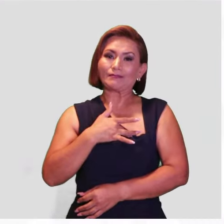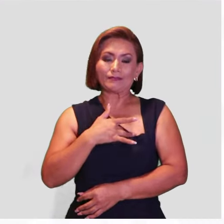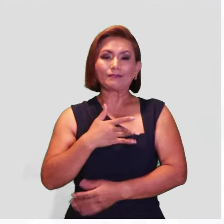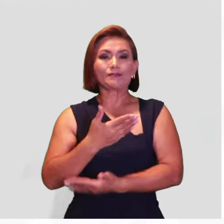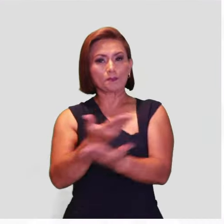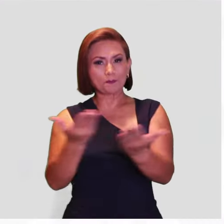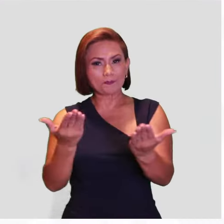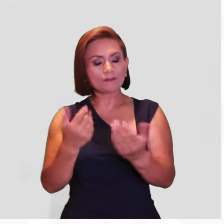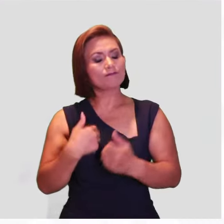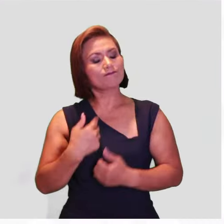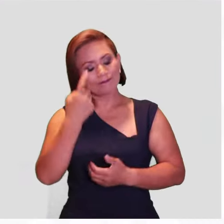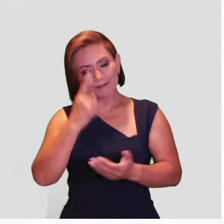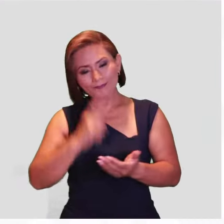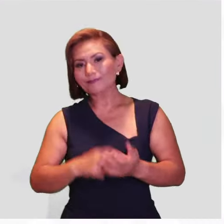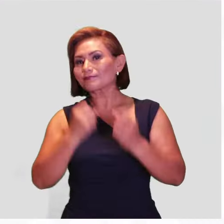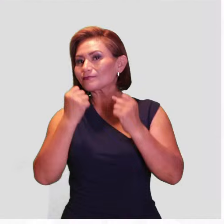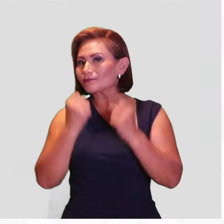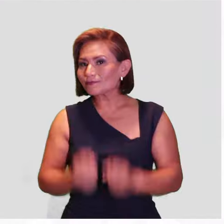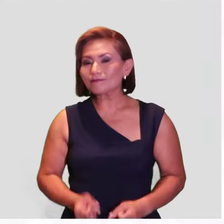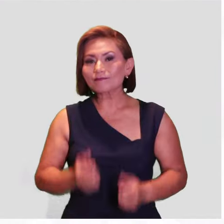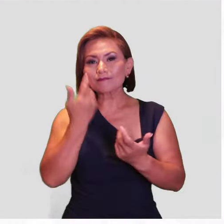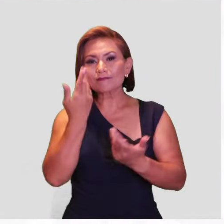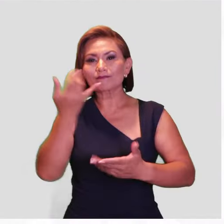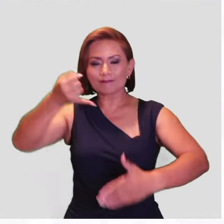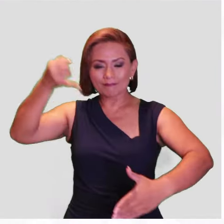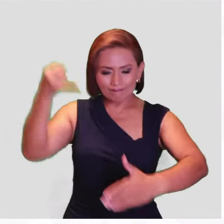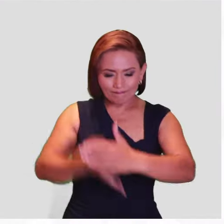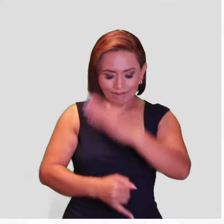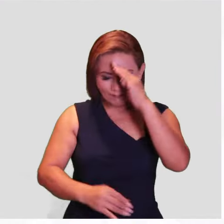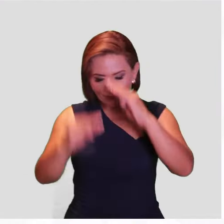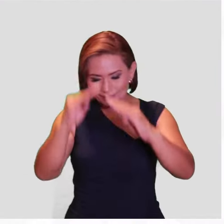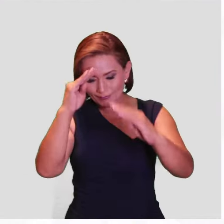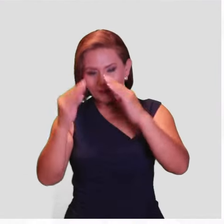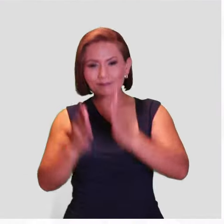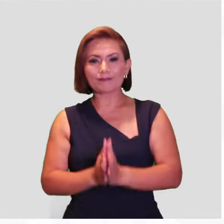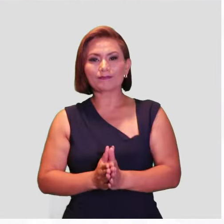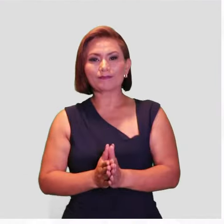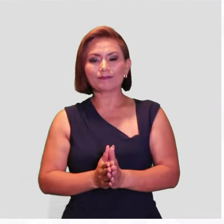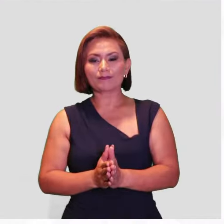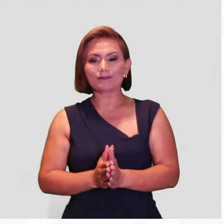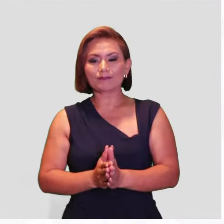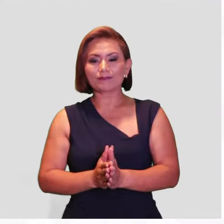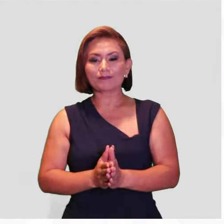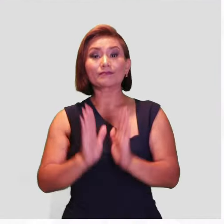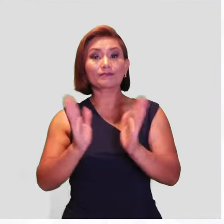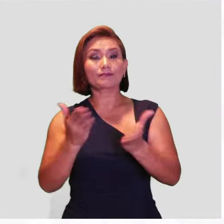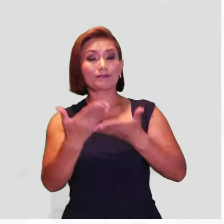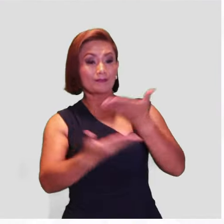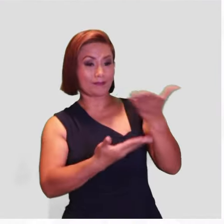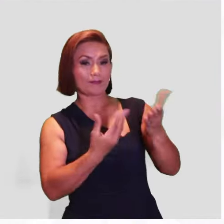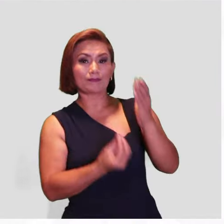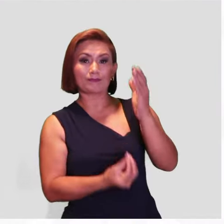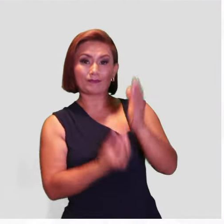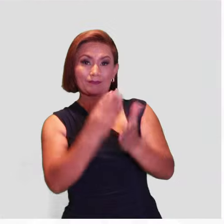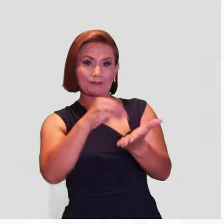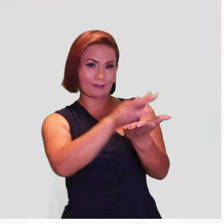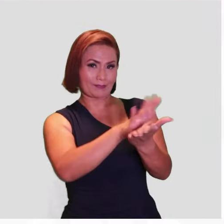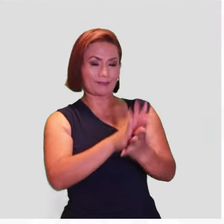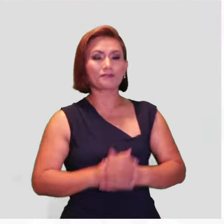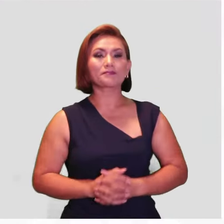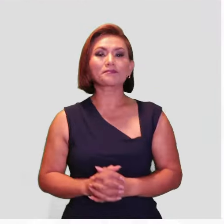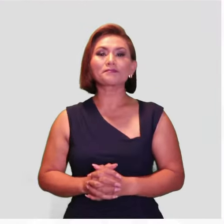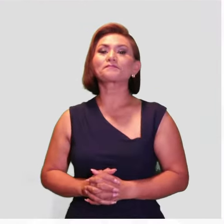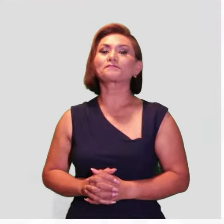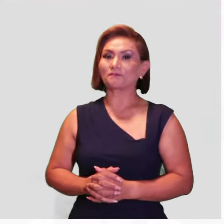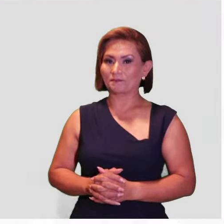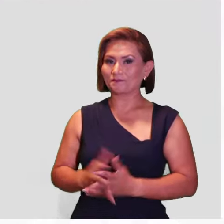deseará seguramente escuchar más a fondo sus reflexiones. Y es ya turno de nuevo registro. Así es, ya tenemos